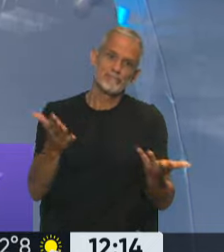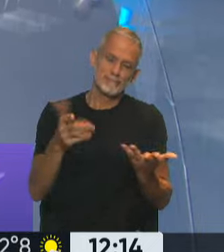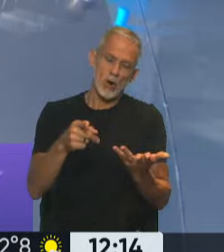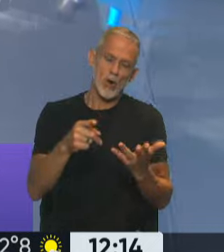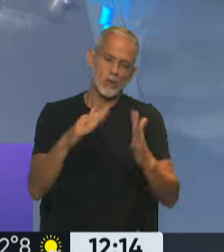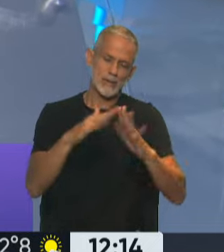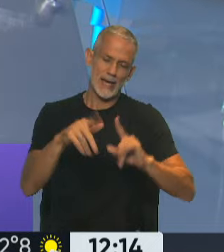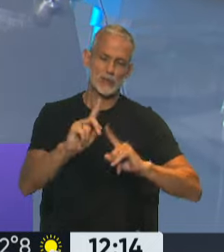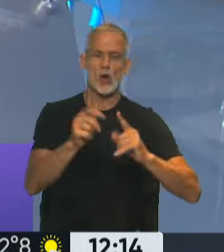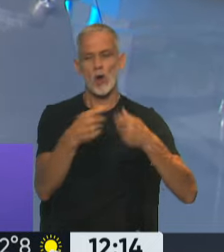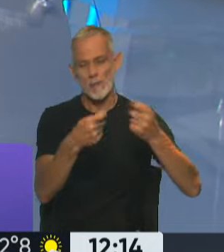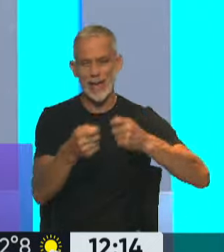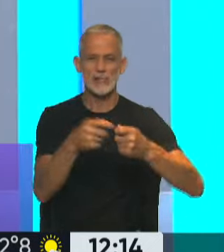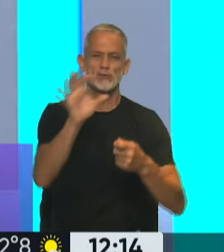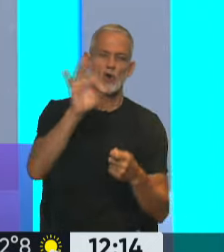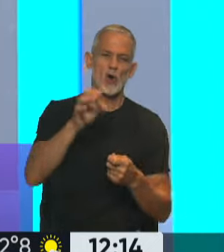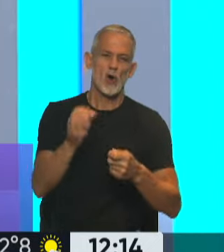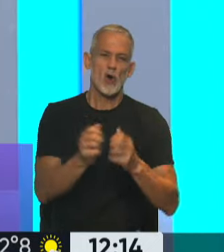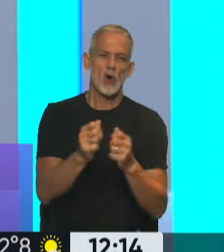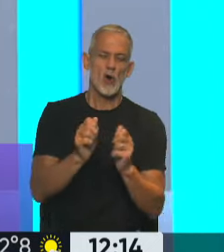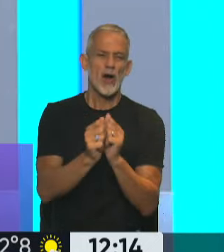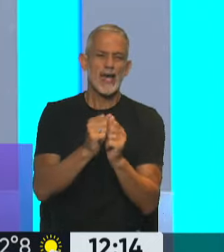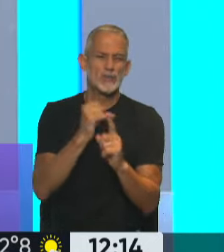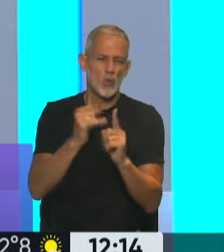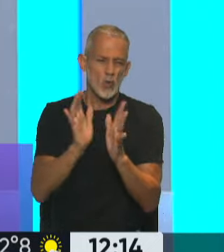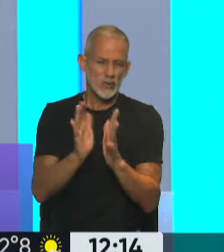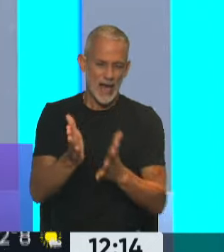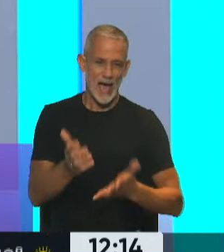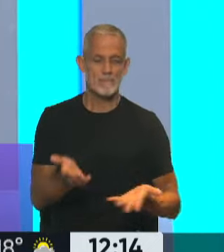usuario residencial, el comercio, la pequeña industria,